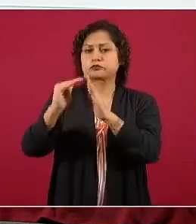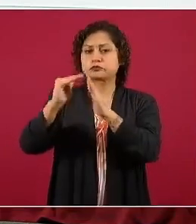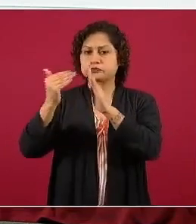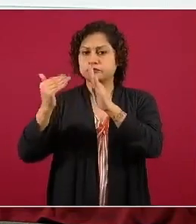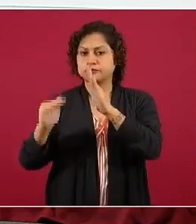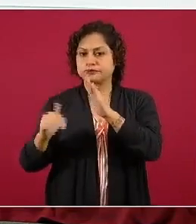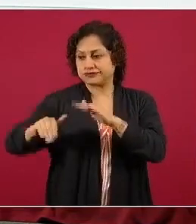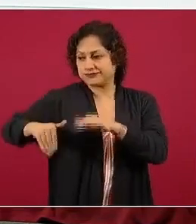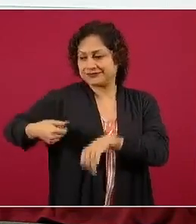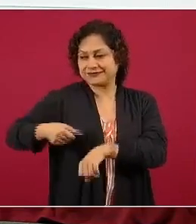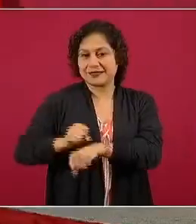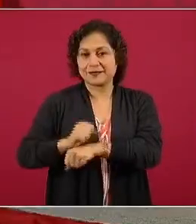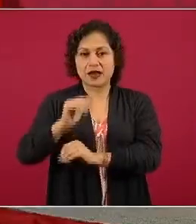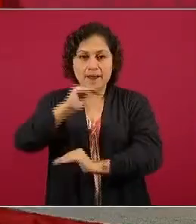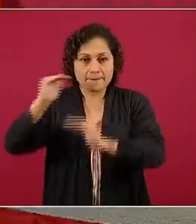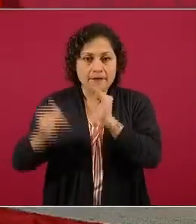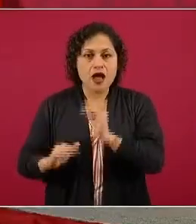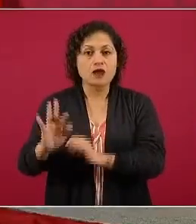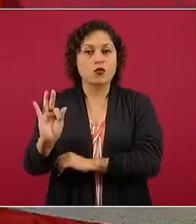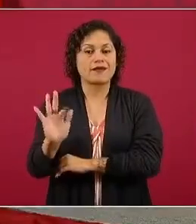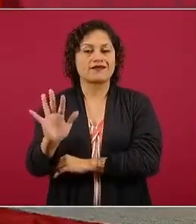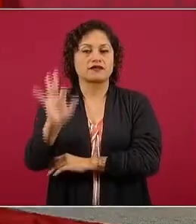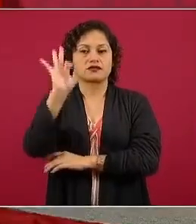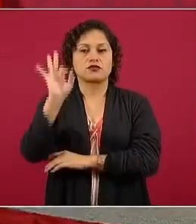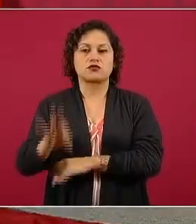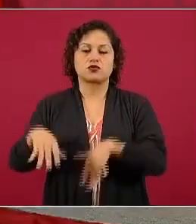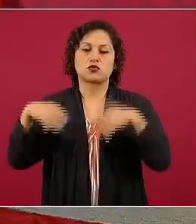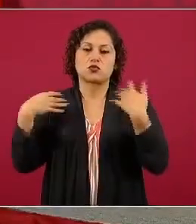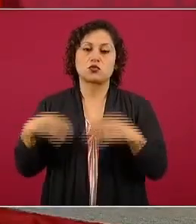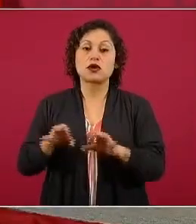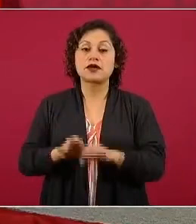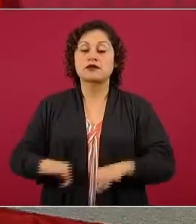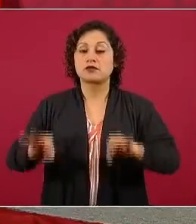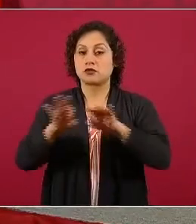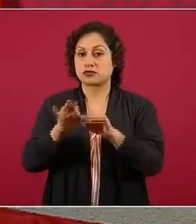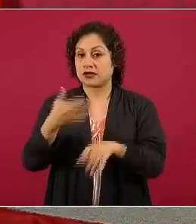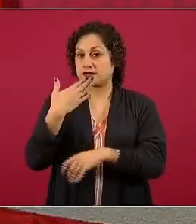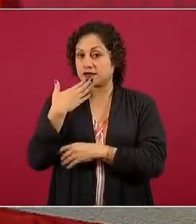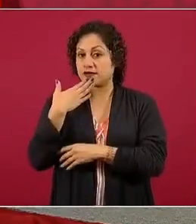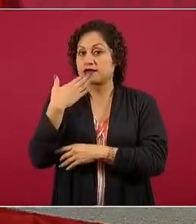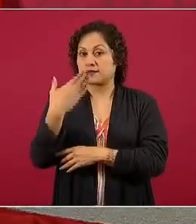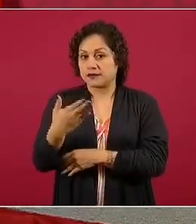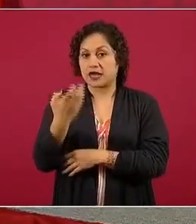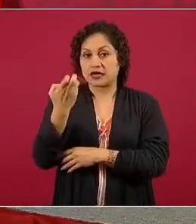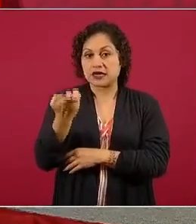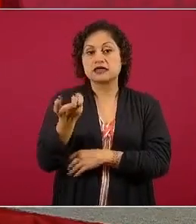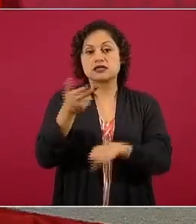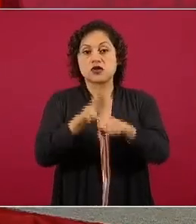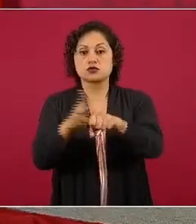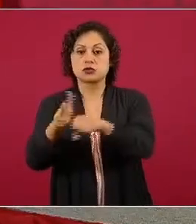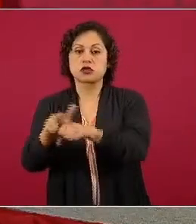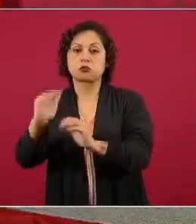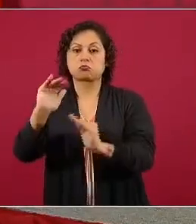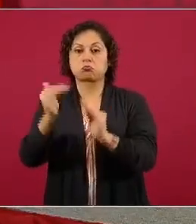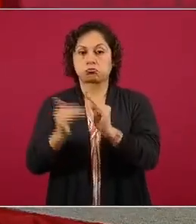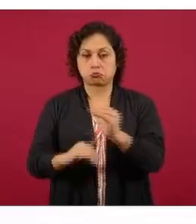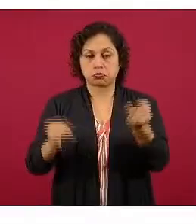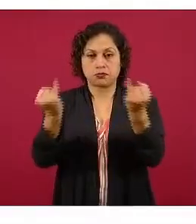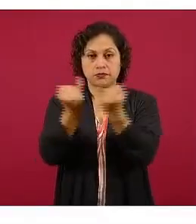45%, que también se está reflejando muy importante en un descenso en la hospitalización. La siguiente, por